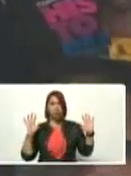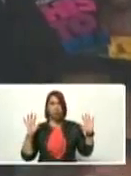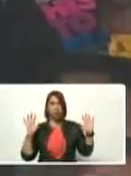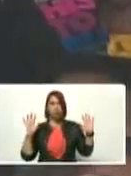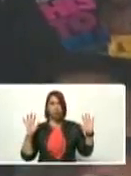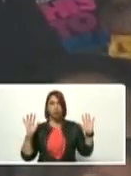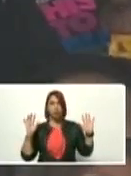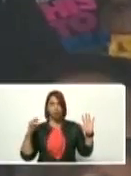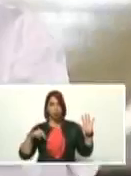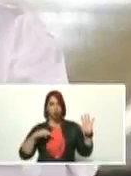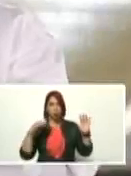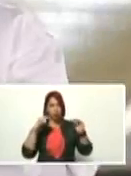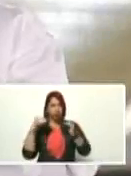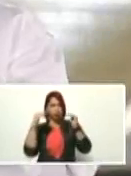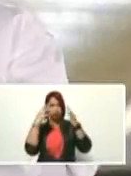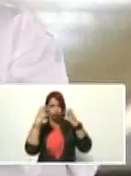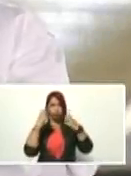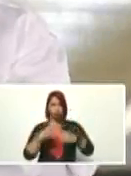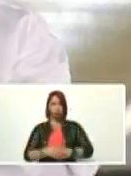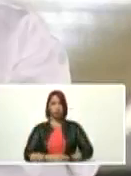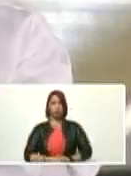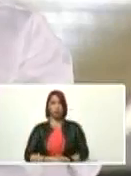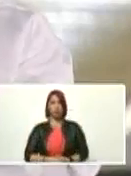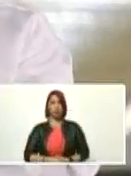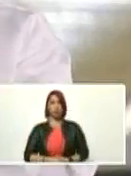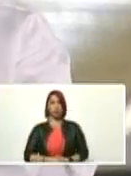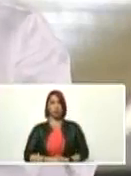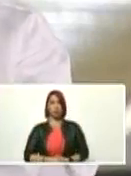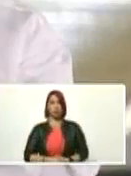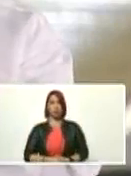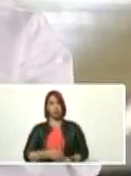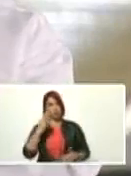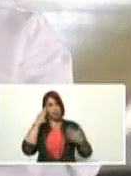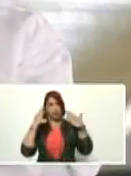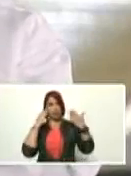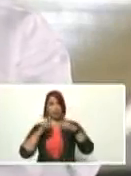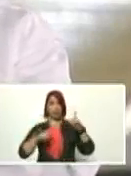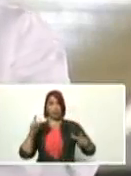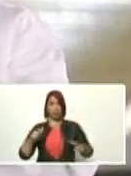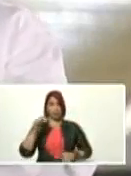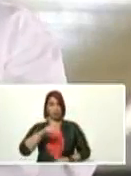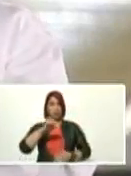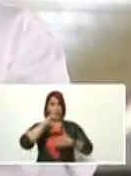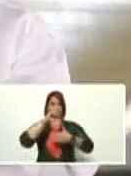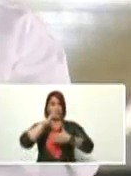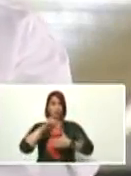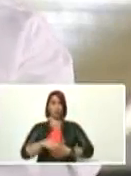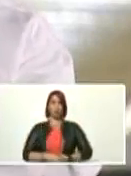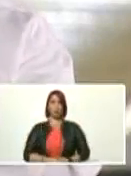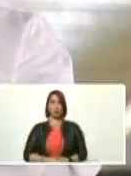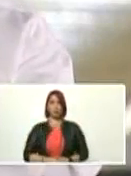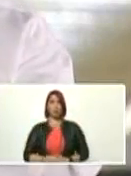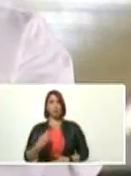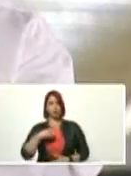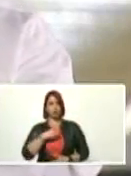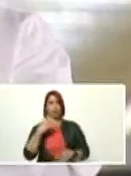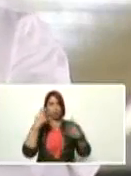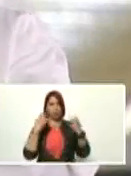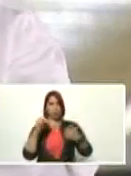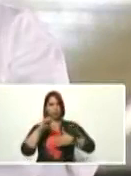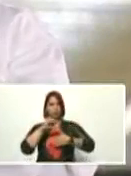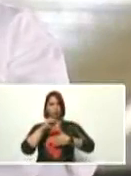Nos entendemos, ¿verdad? Bueno, saludo a la gente que hay por aquí de Sudamérica. ¿Nos entendemos los